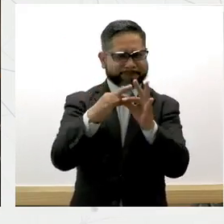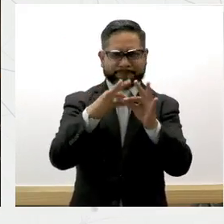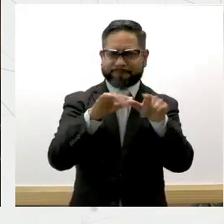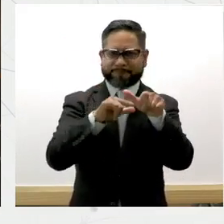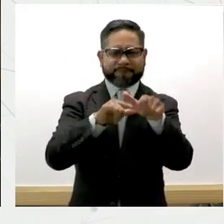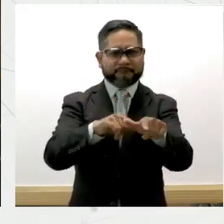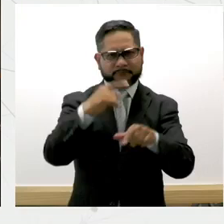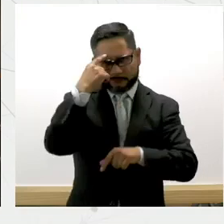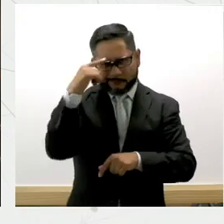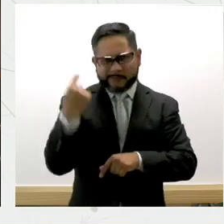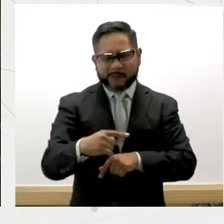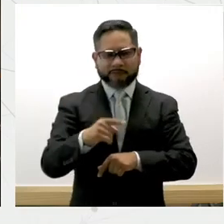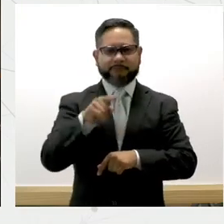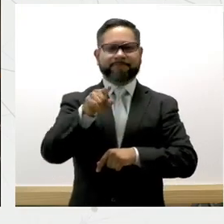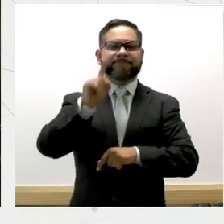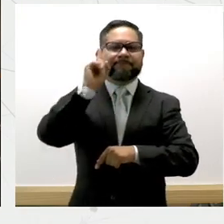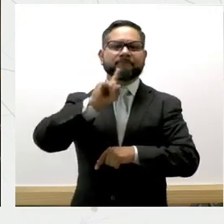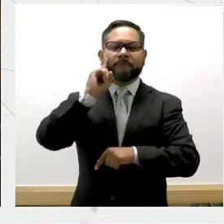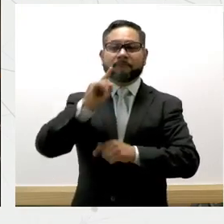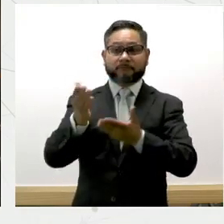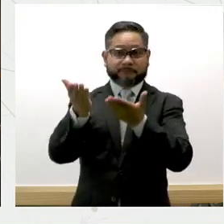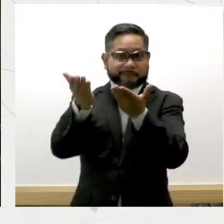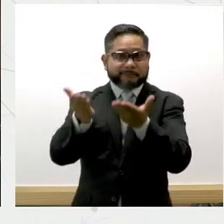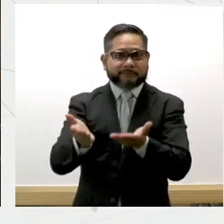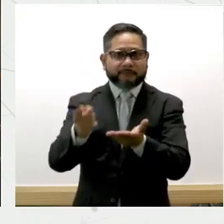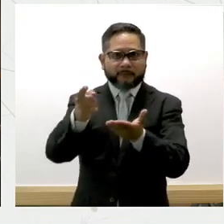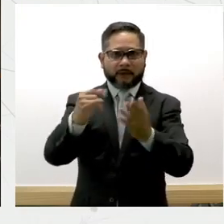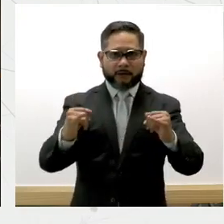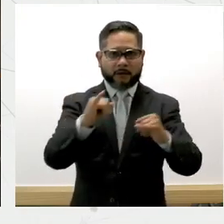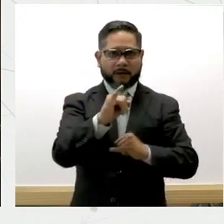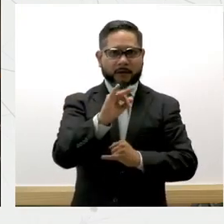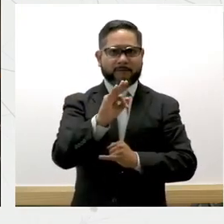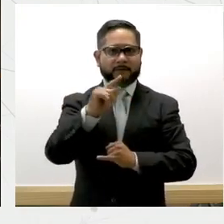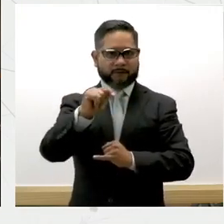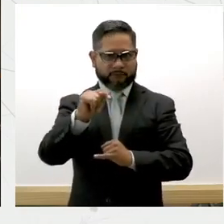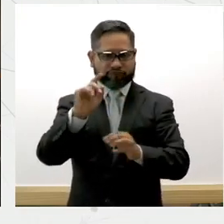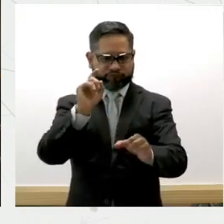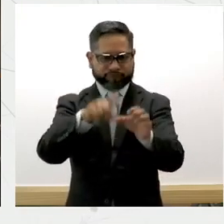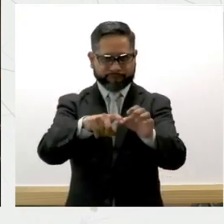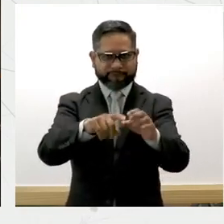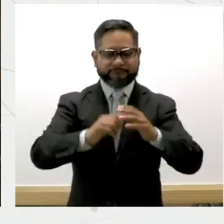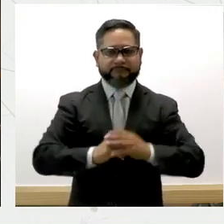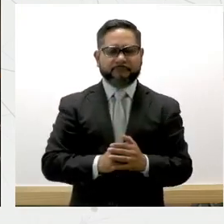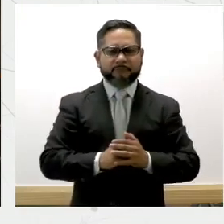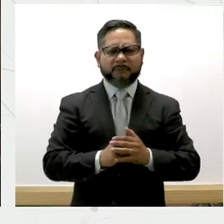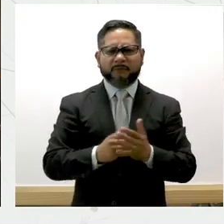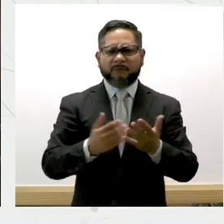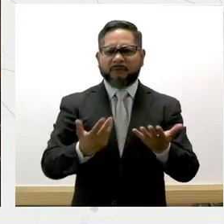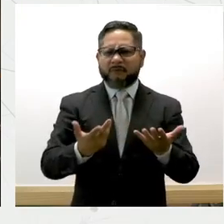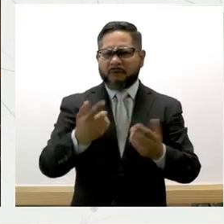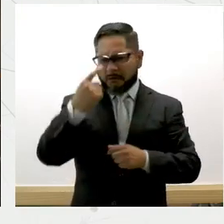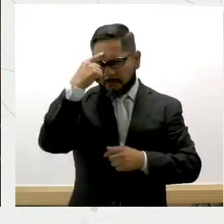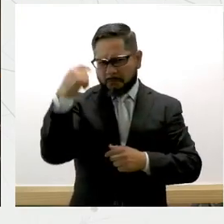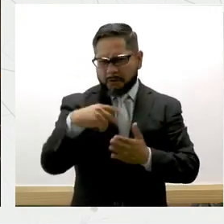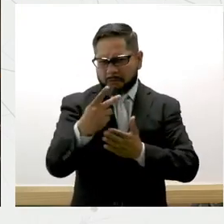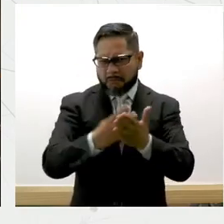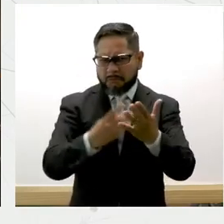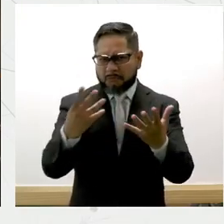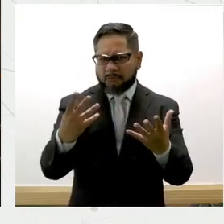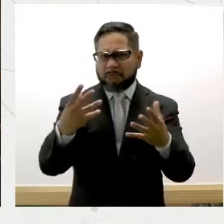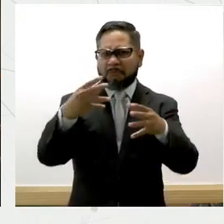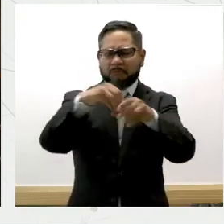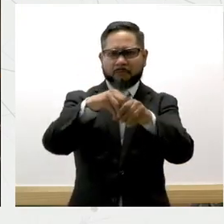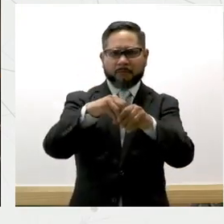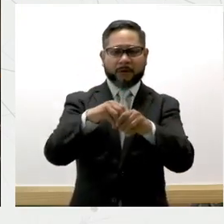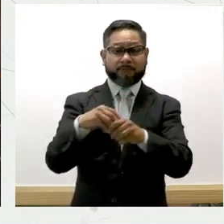y posicionar a las mujeres que conforman el Instituto Federal de Telecomunicaciones. Este plan integral celebró su segundo aniversario